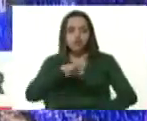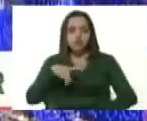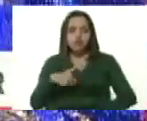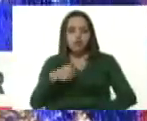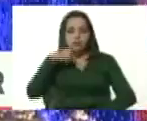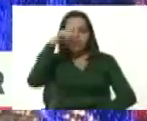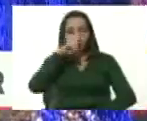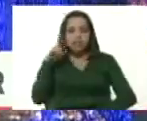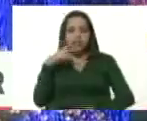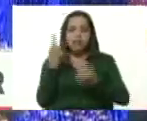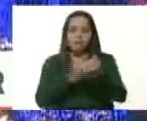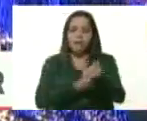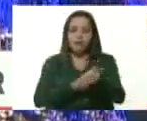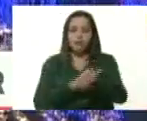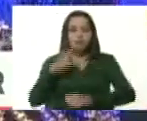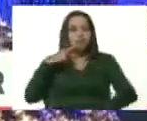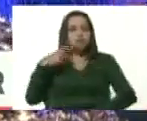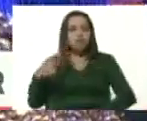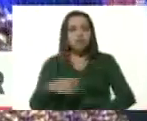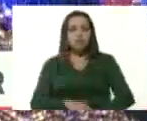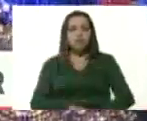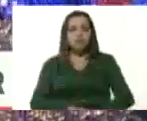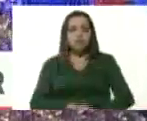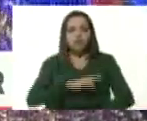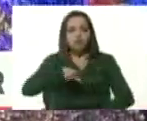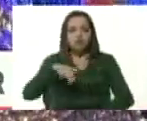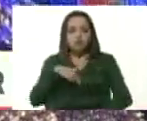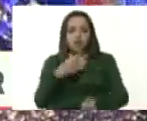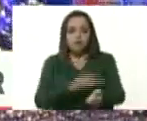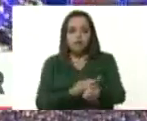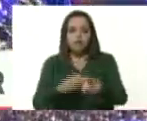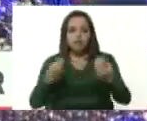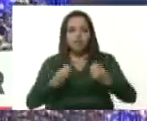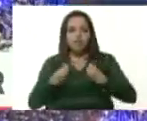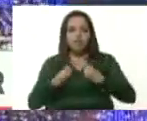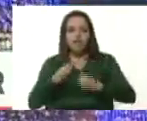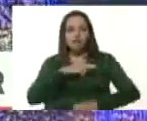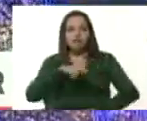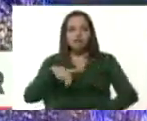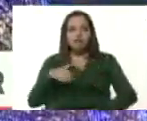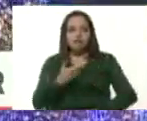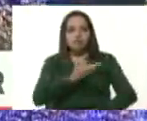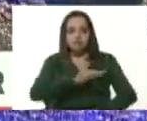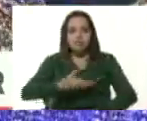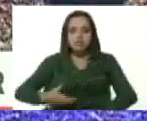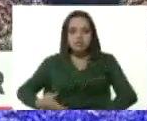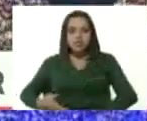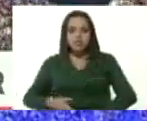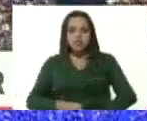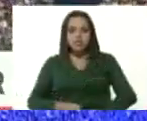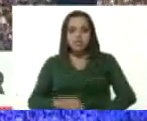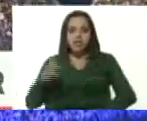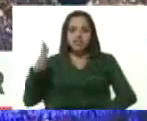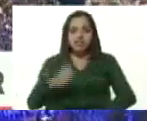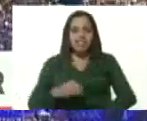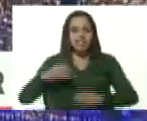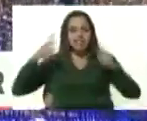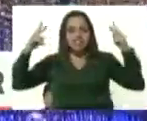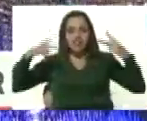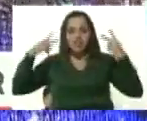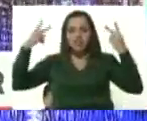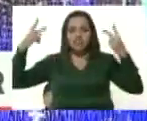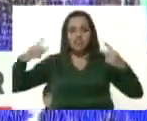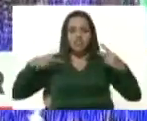nuestro hermano político, nuestro hermano de la vida, nuestro presidente, que viene de victoria en